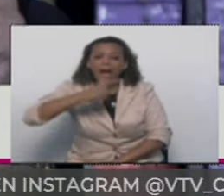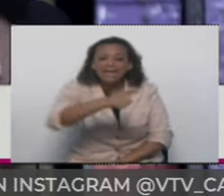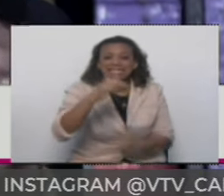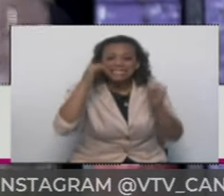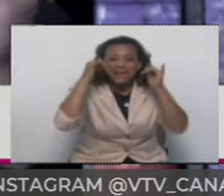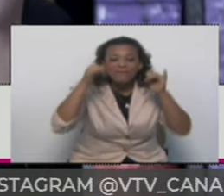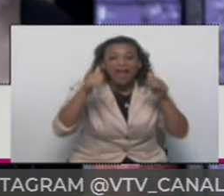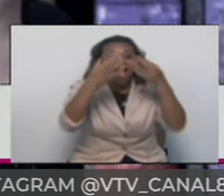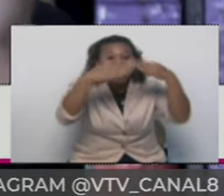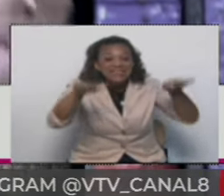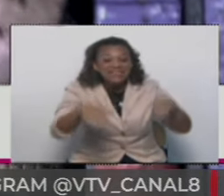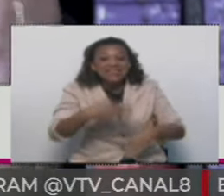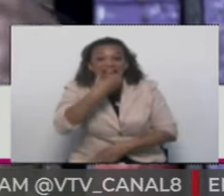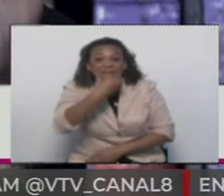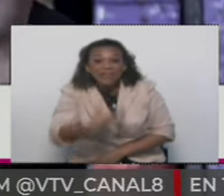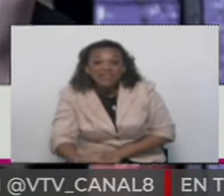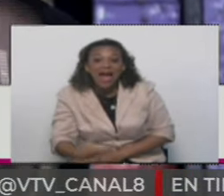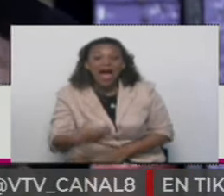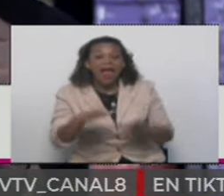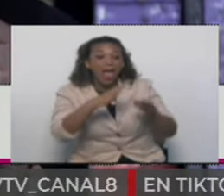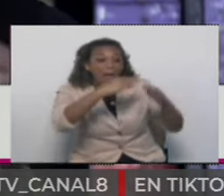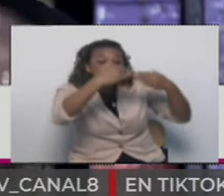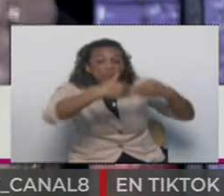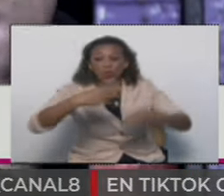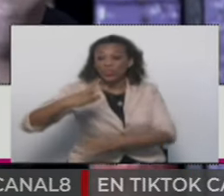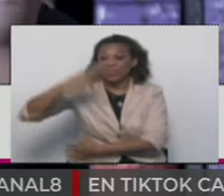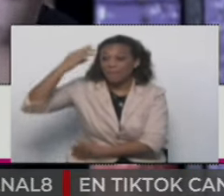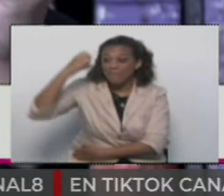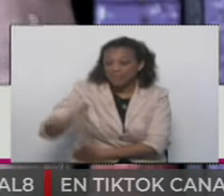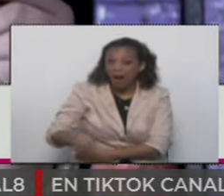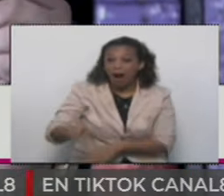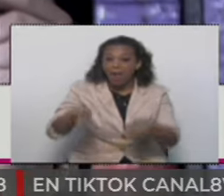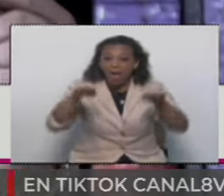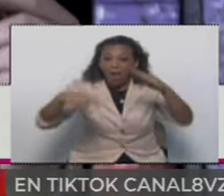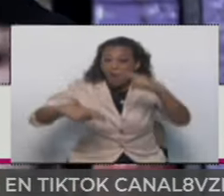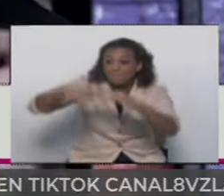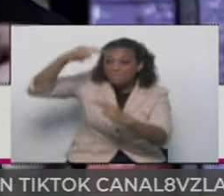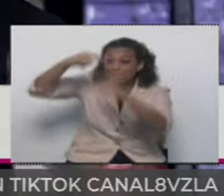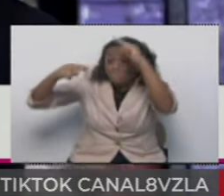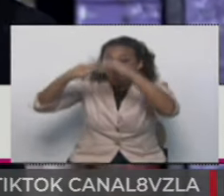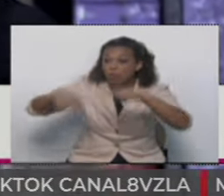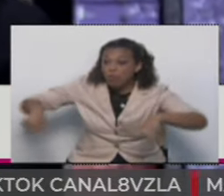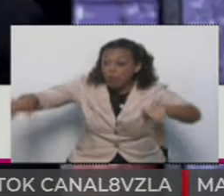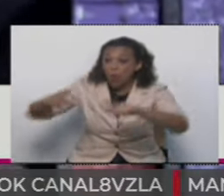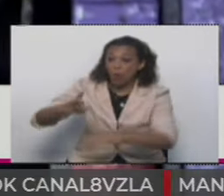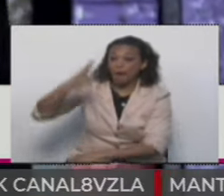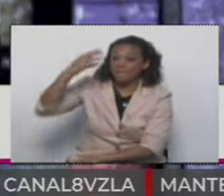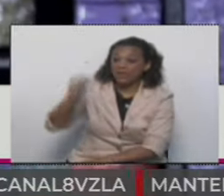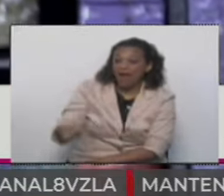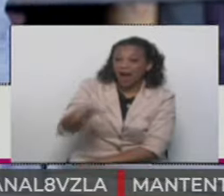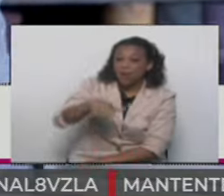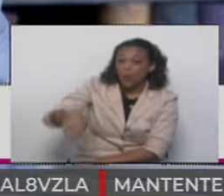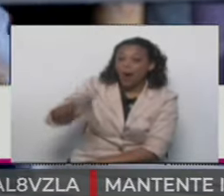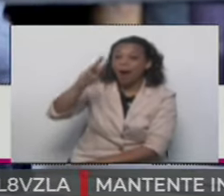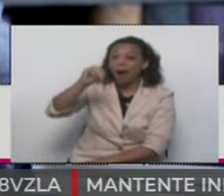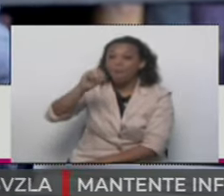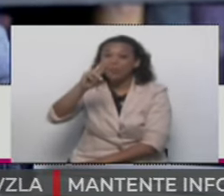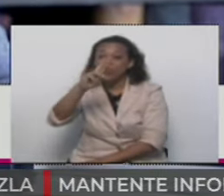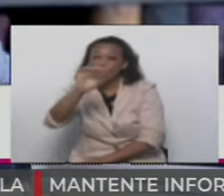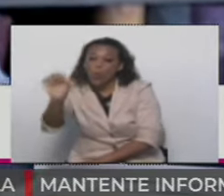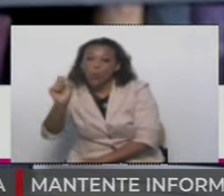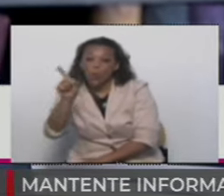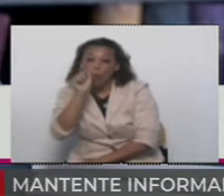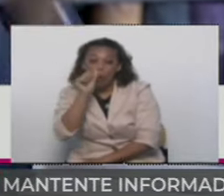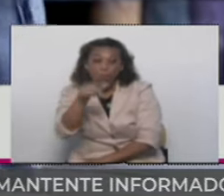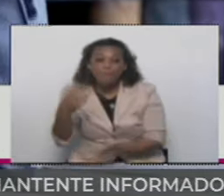celebrando la Navidad en el Muro de Petare. Ahí vamos a estar varios artistas, de los cuales hoy nos acompañan. Uno de ellos que es el